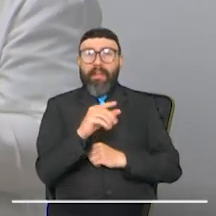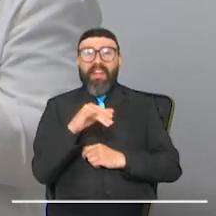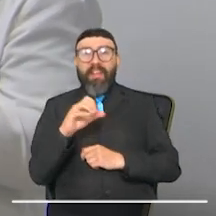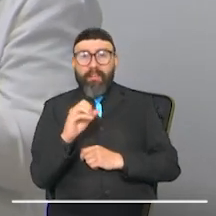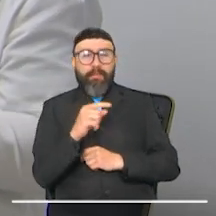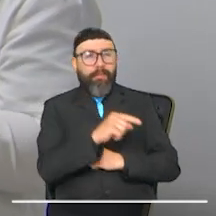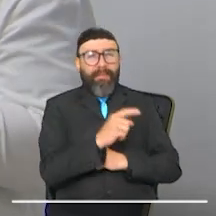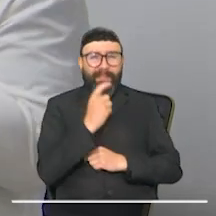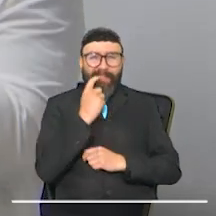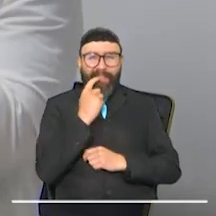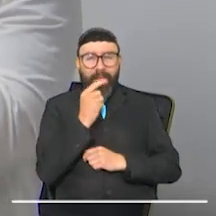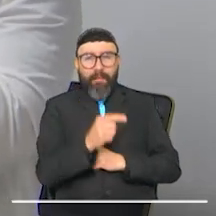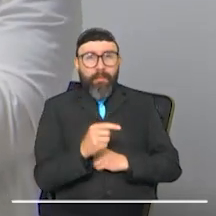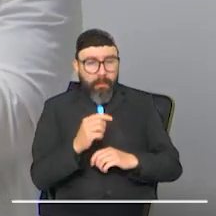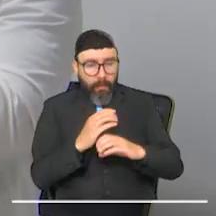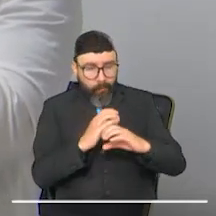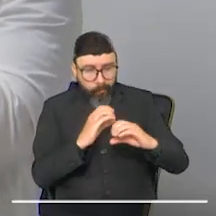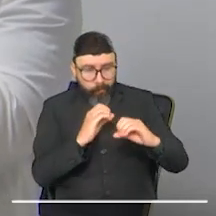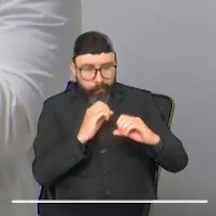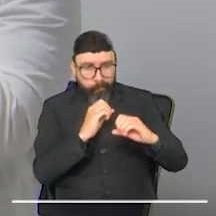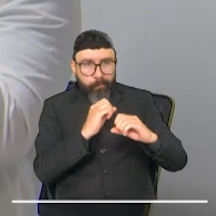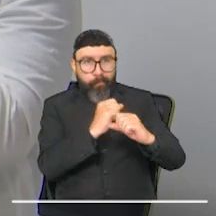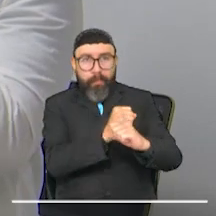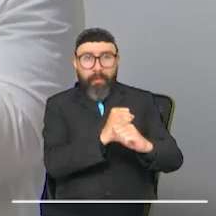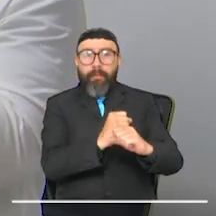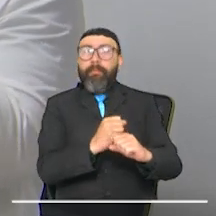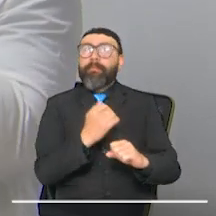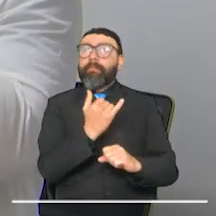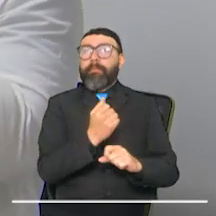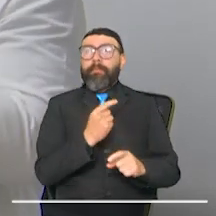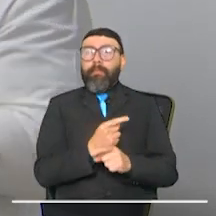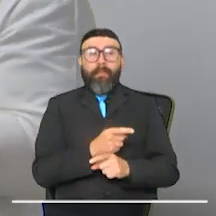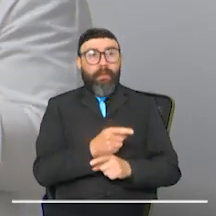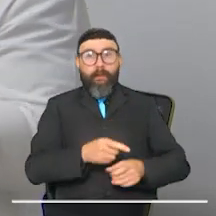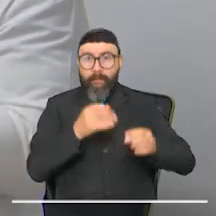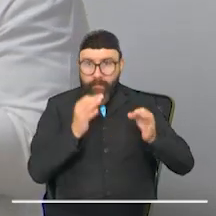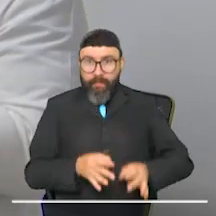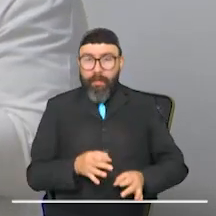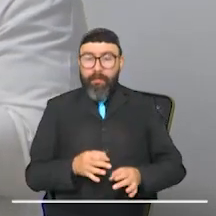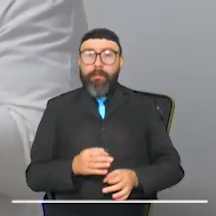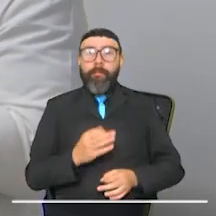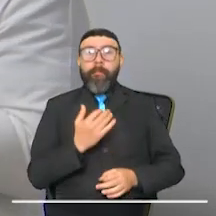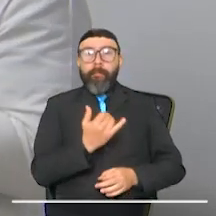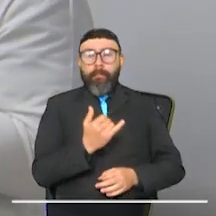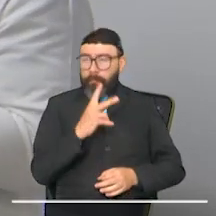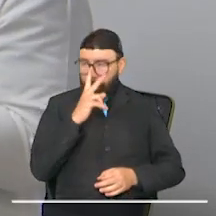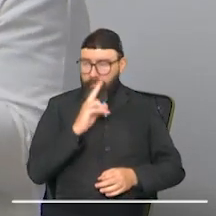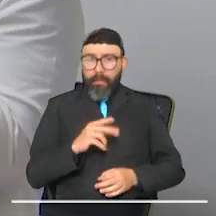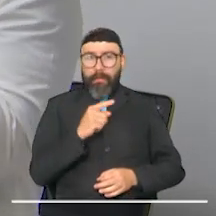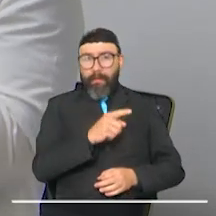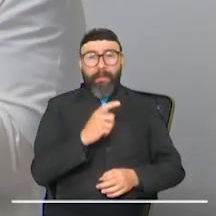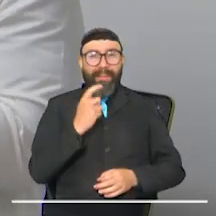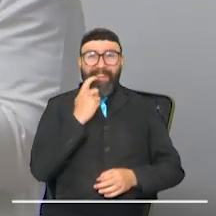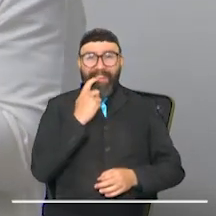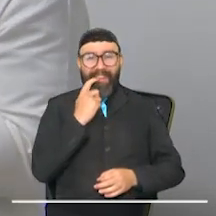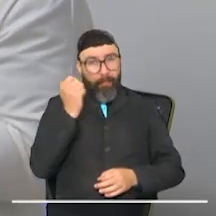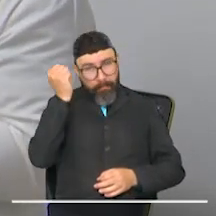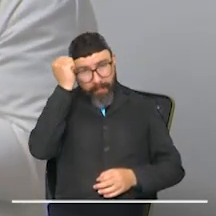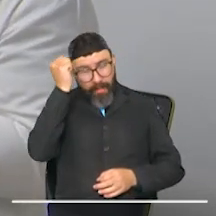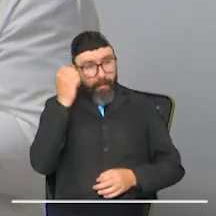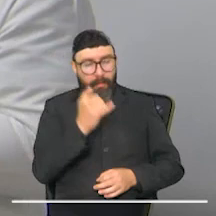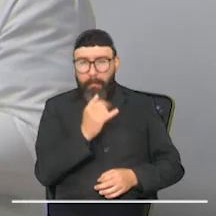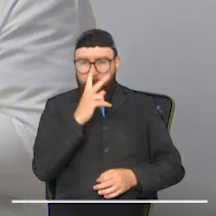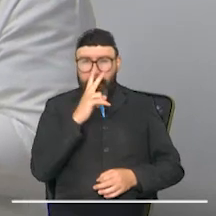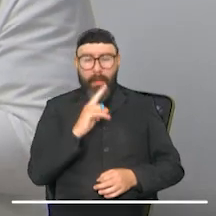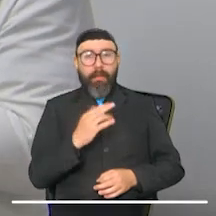ese calcio hace que la placa se convierta en la placa firme en parecida a la piedra se pone como una como una